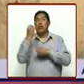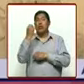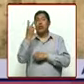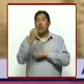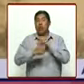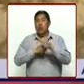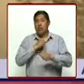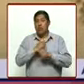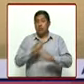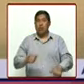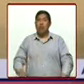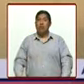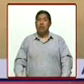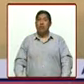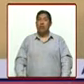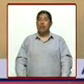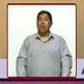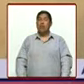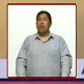años.